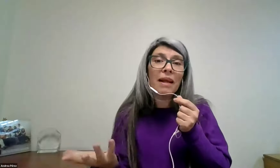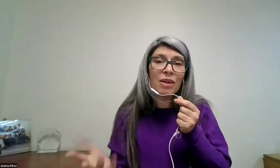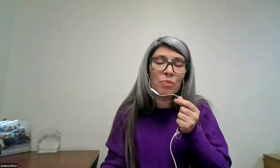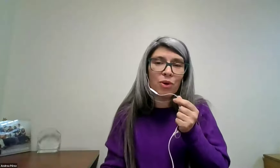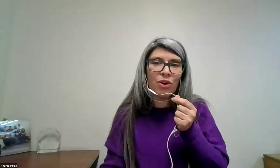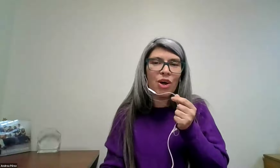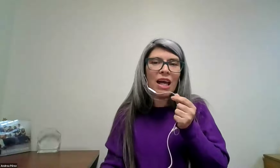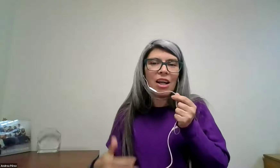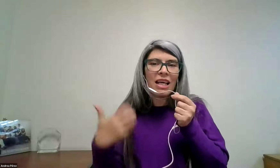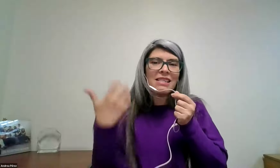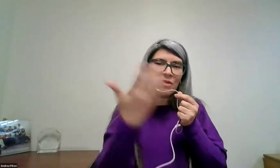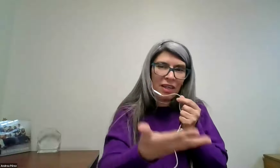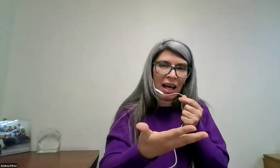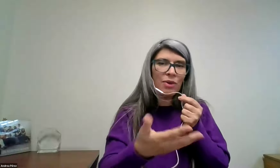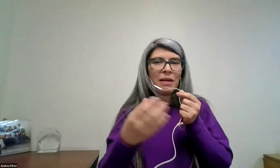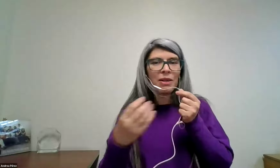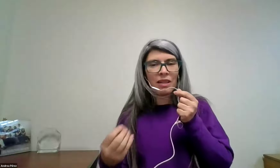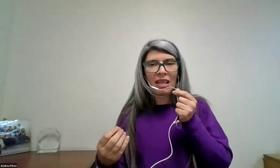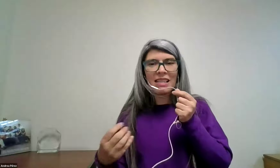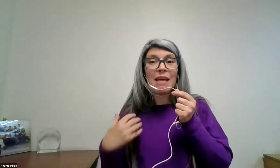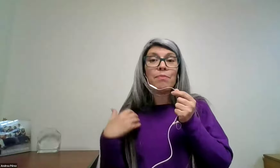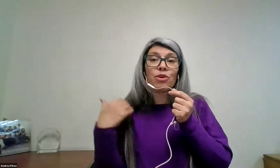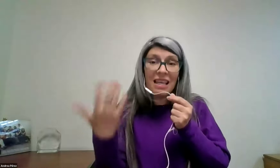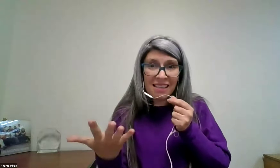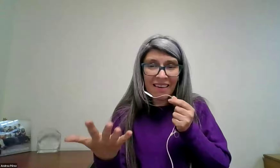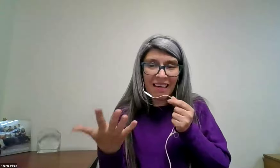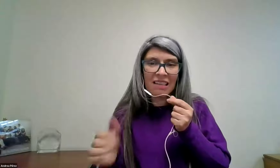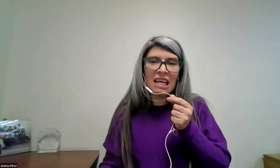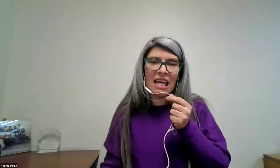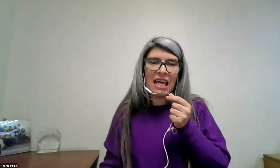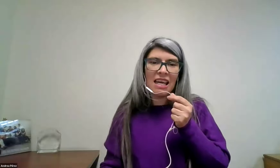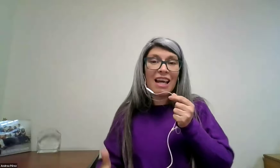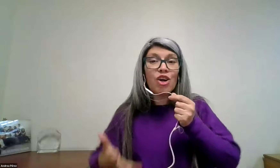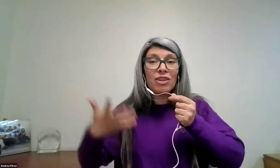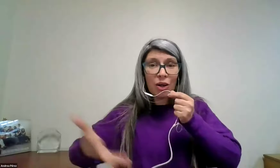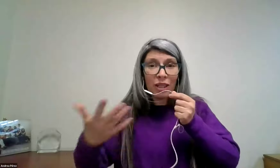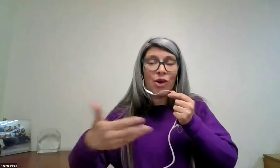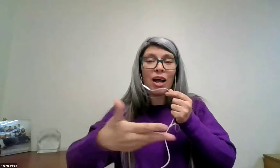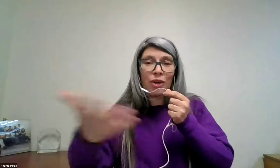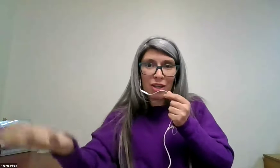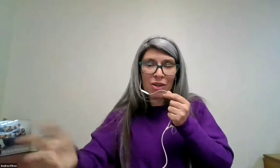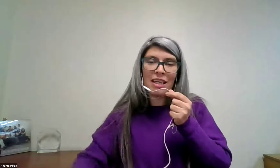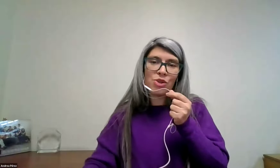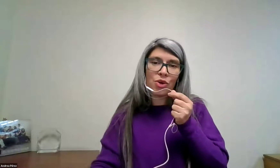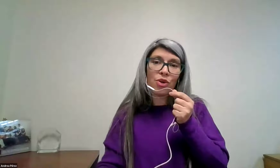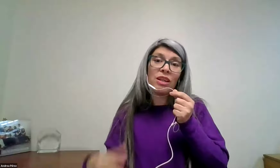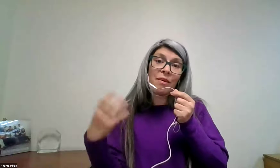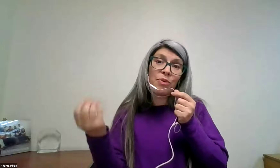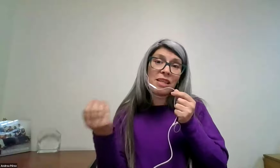que nos compartan un poco lo que ha significado para ustedes, la importancia que ven en contar cuentos a los niños y